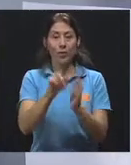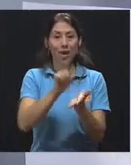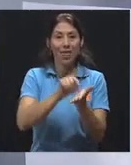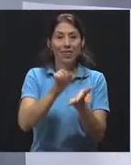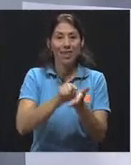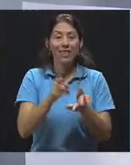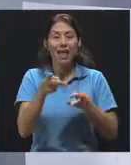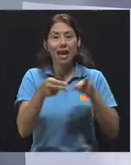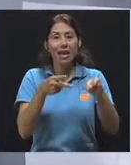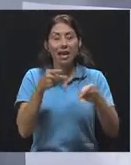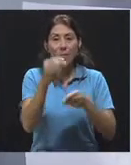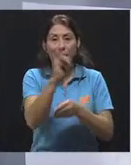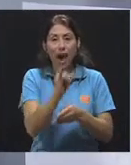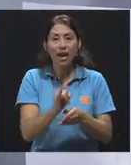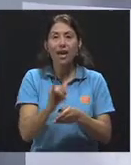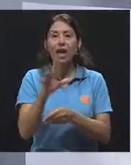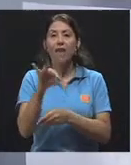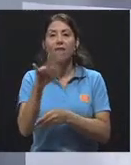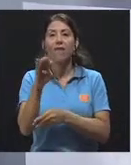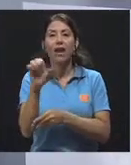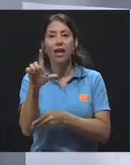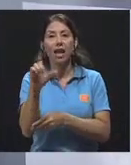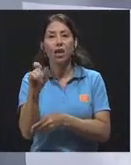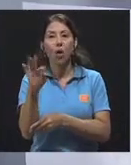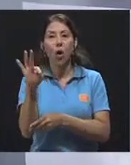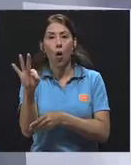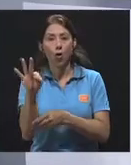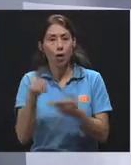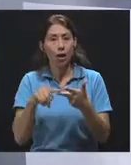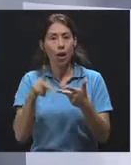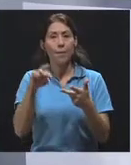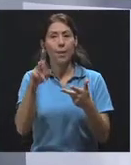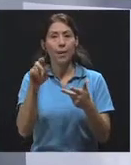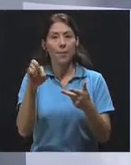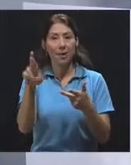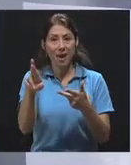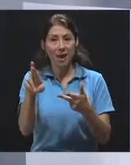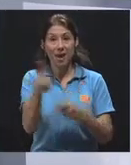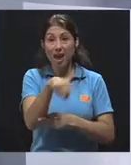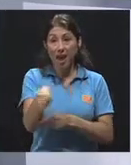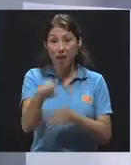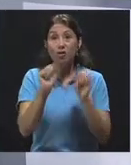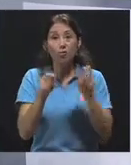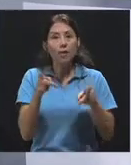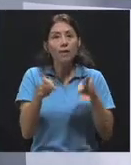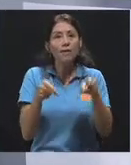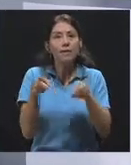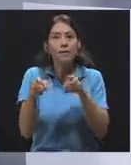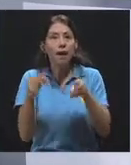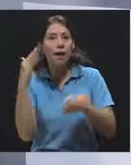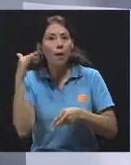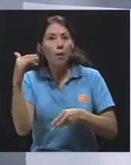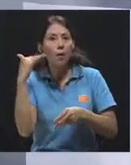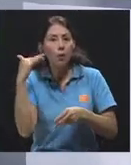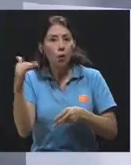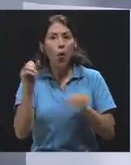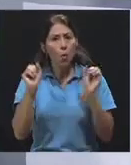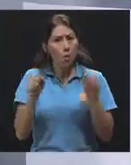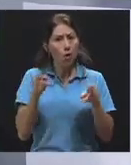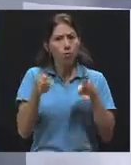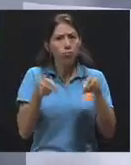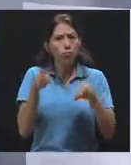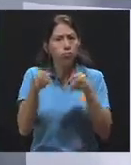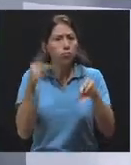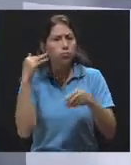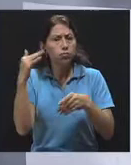digamos, Avid, Final Cut, Premiere, editan audio, digamos, pueden limpiar todo el sonido de las entrevistas, ¿verdad?,